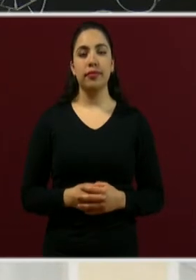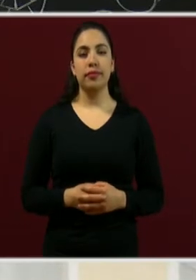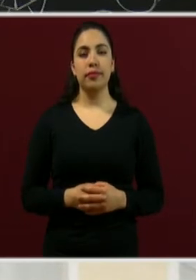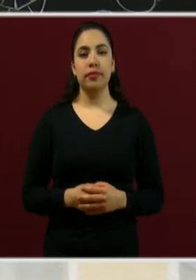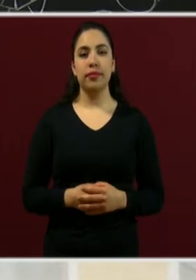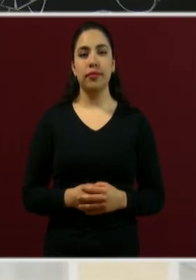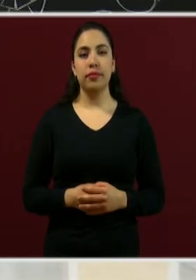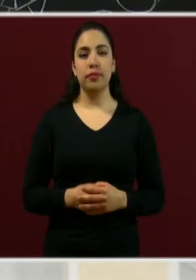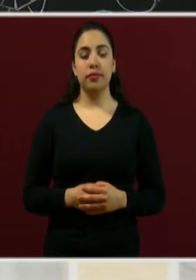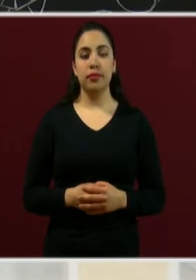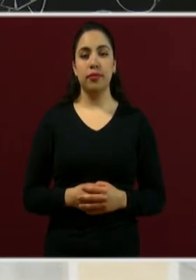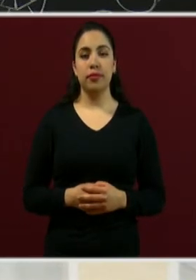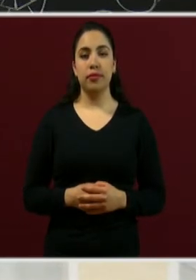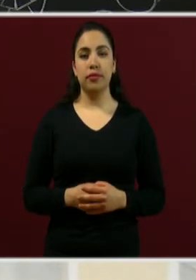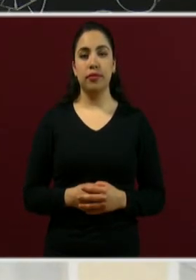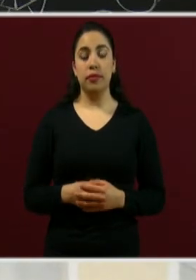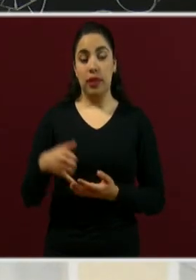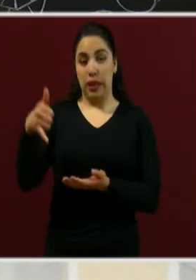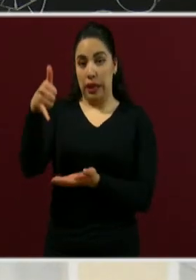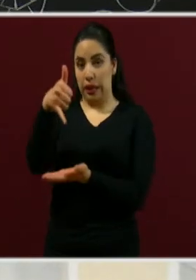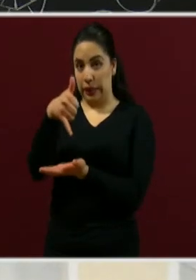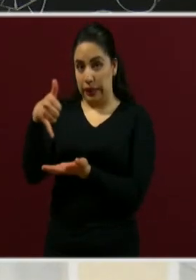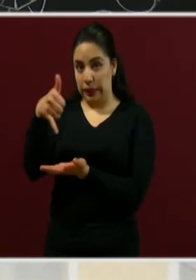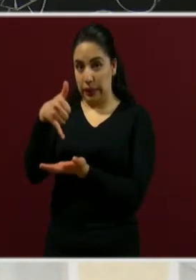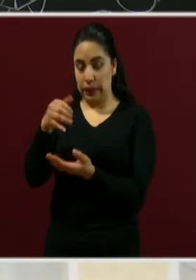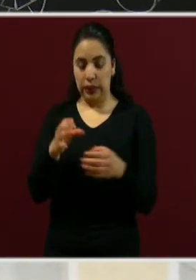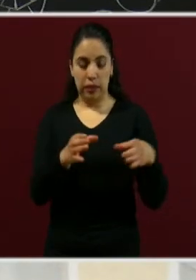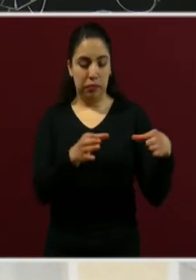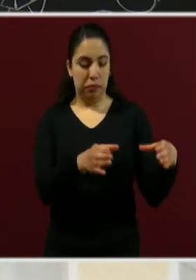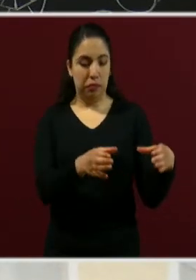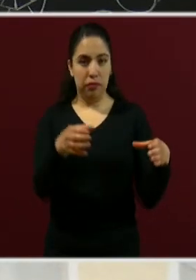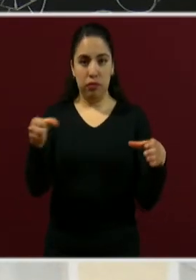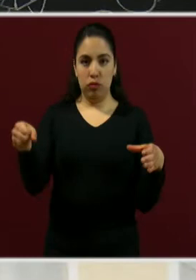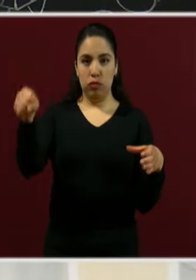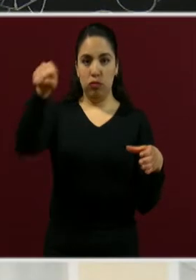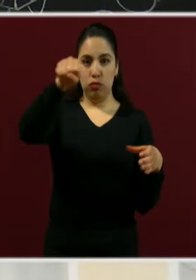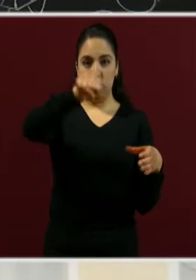es vaciar el aceite para bebé en el frasco.